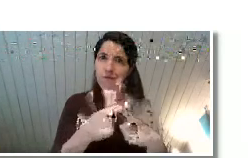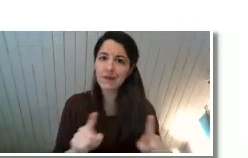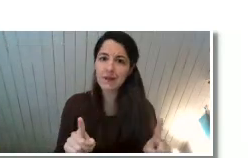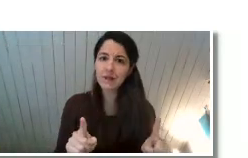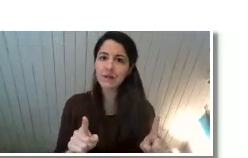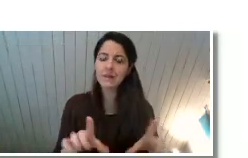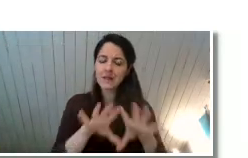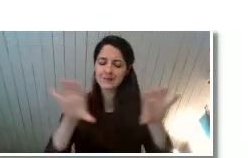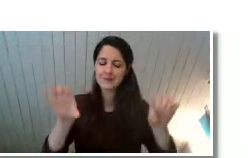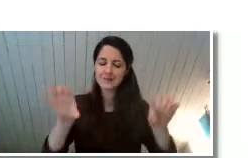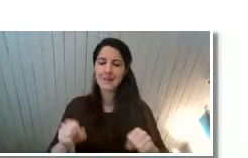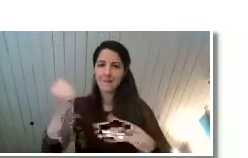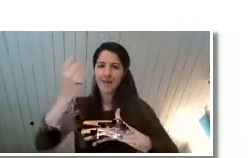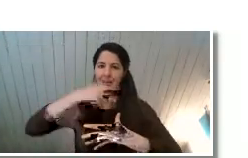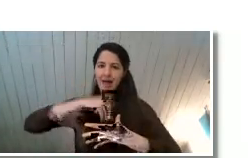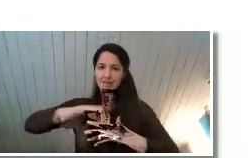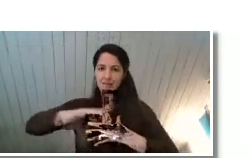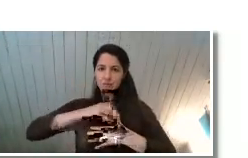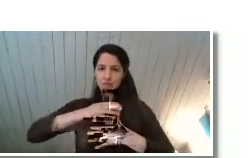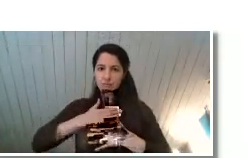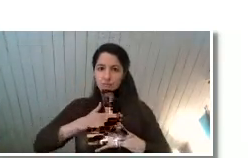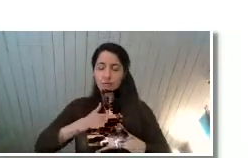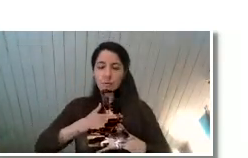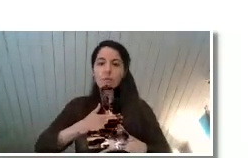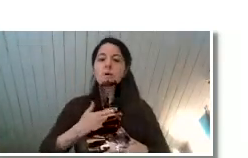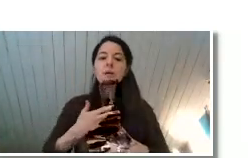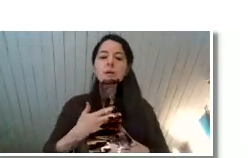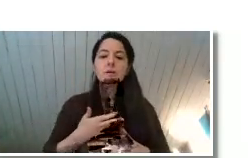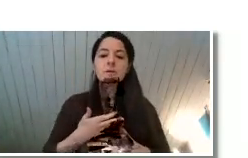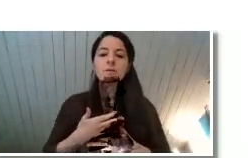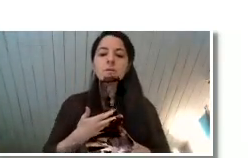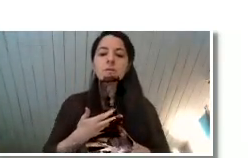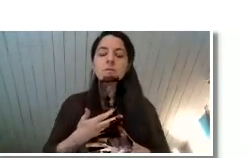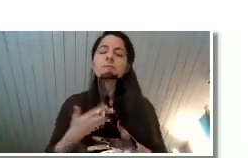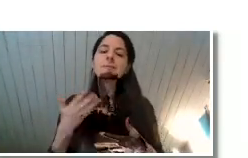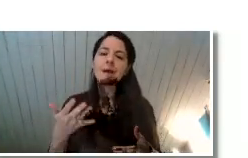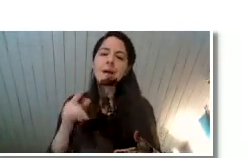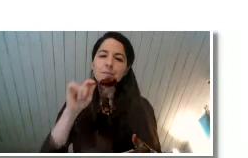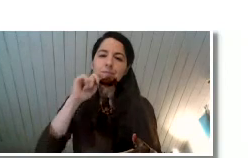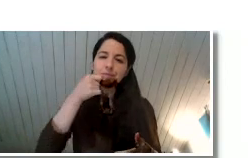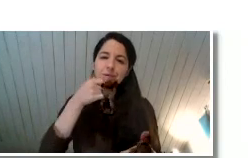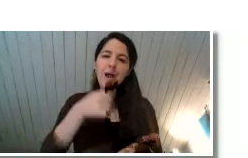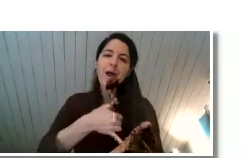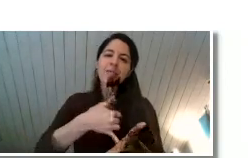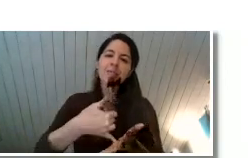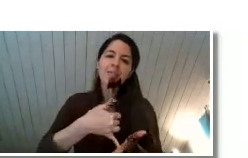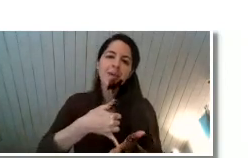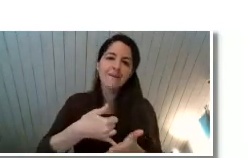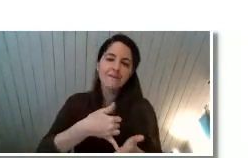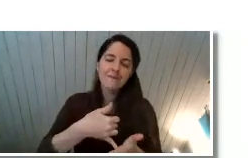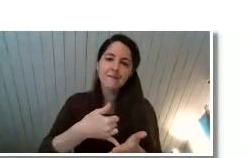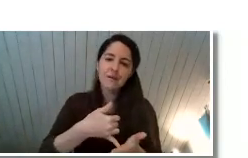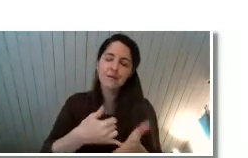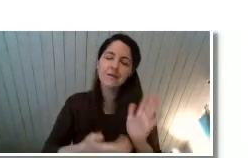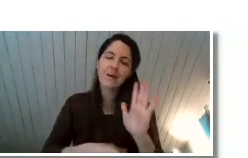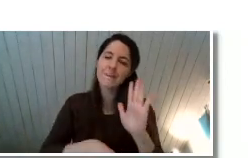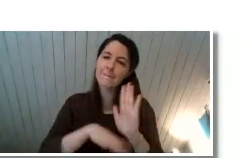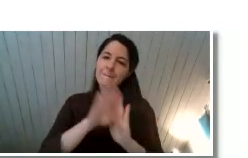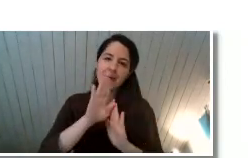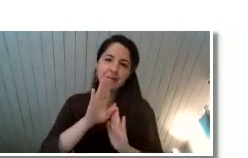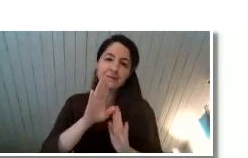en el cual responden con mayor debilidad, responden de una